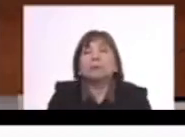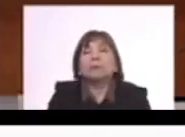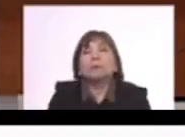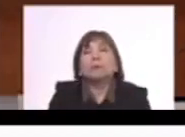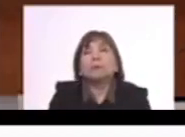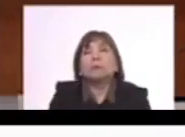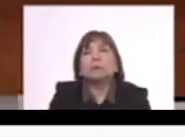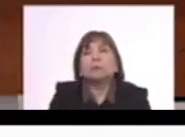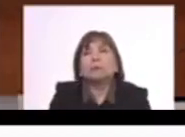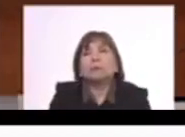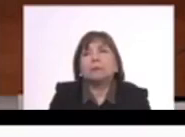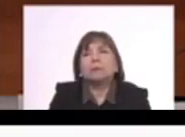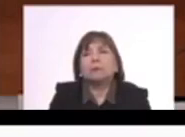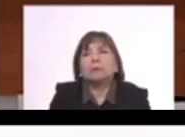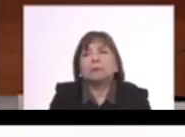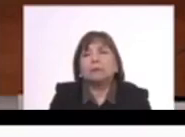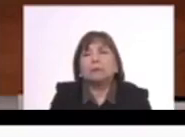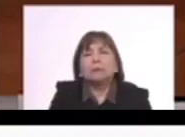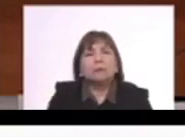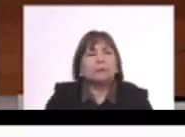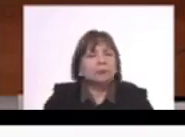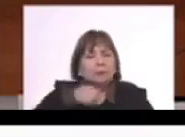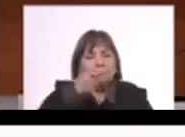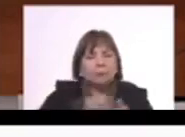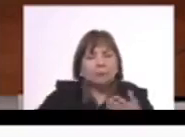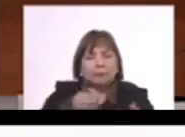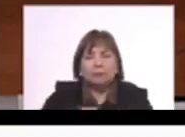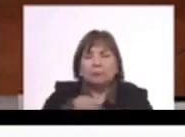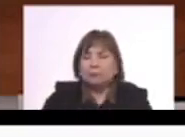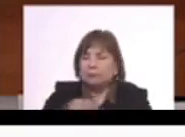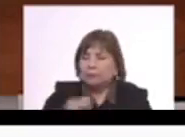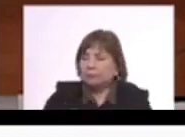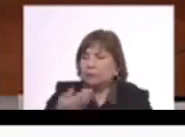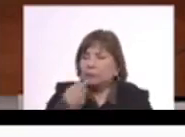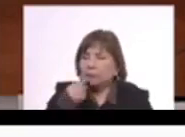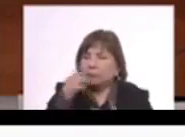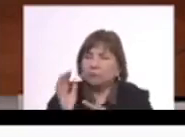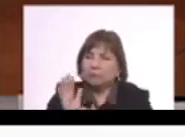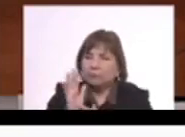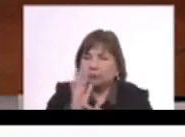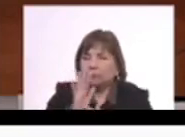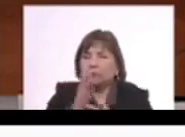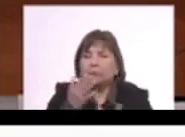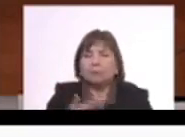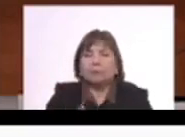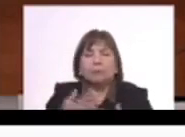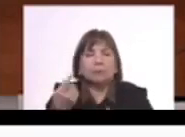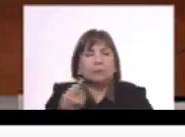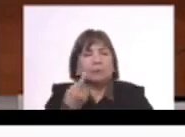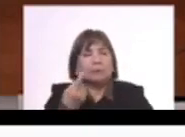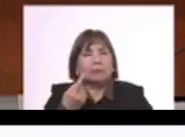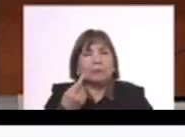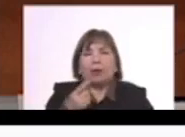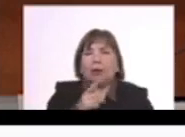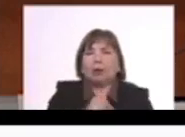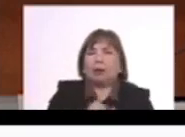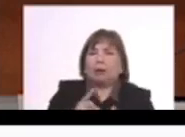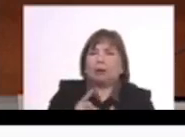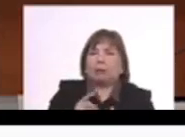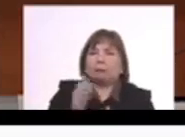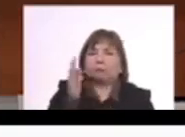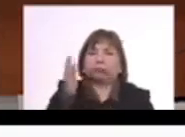El caso de la pública, a través de la Comisión de Presupuesto, está demostrando no solamente que en semana